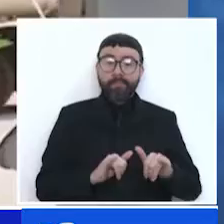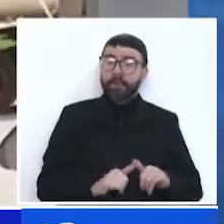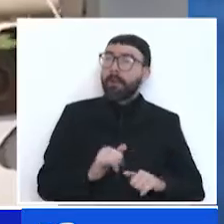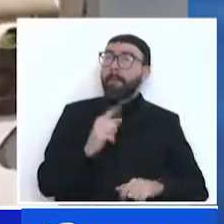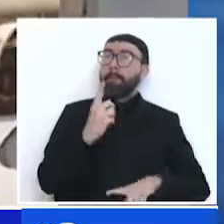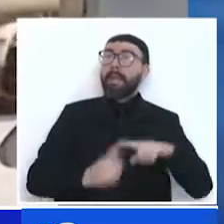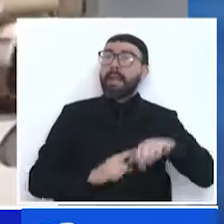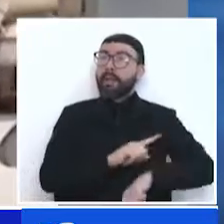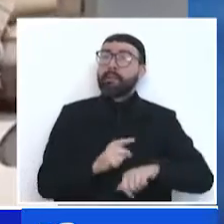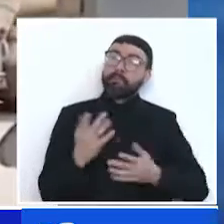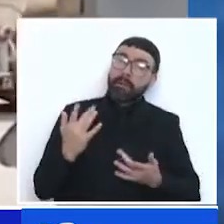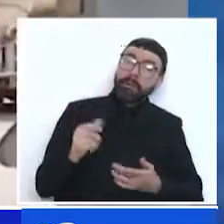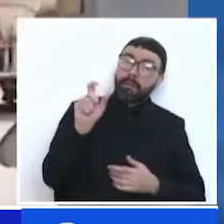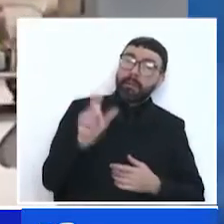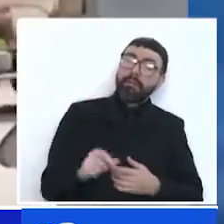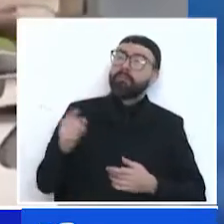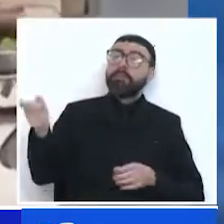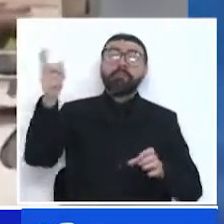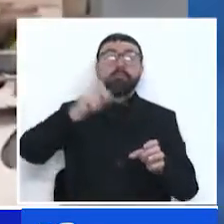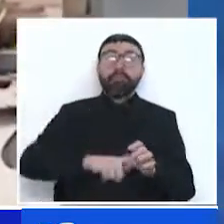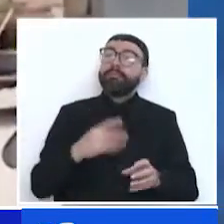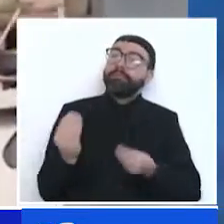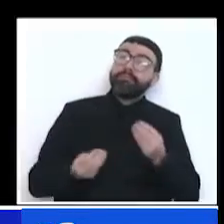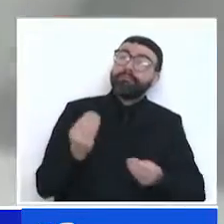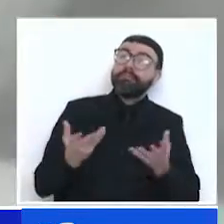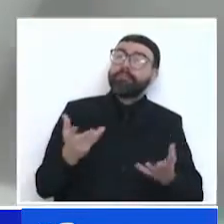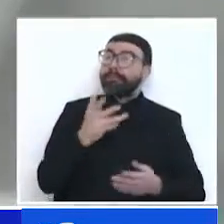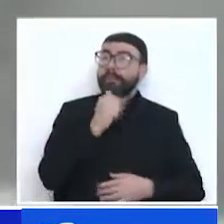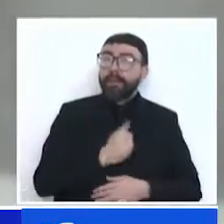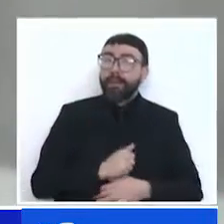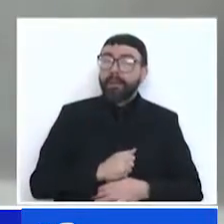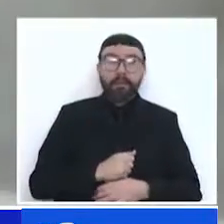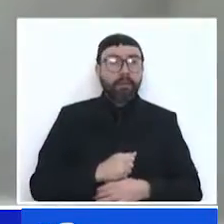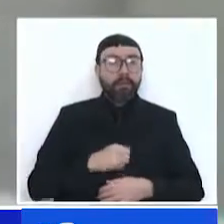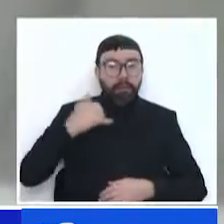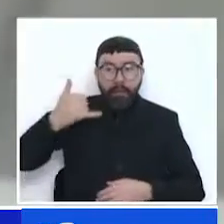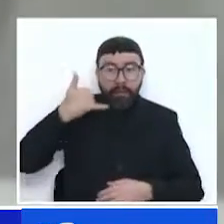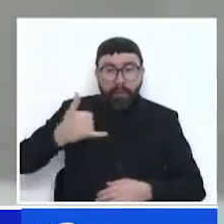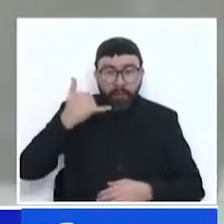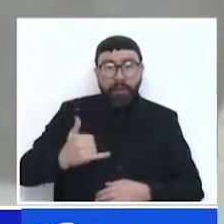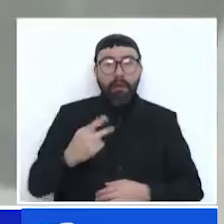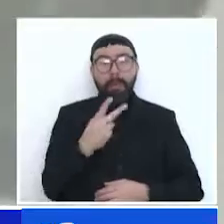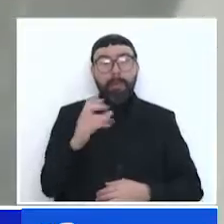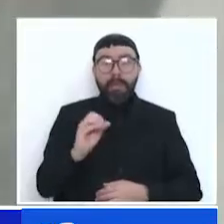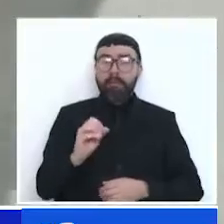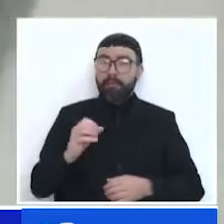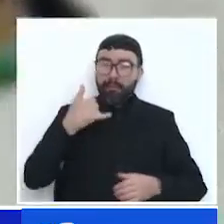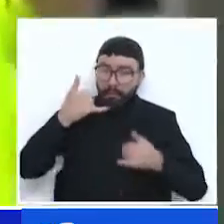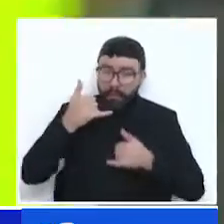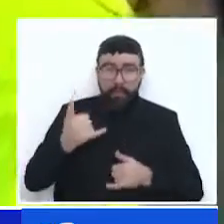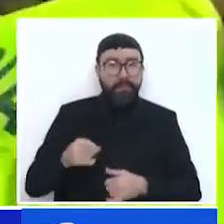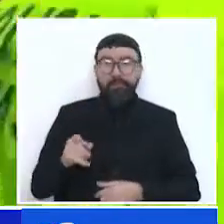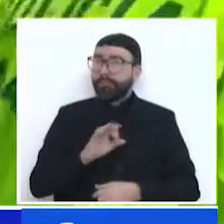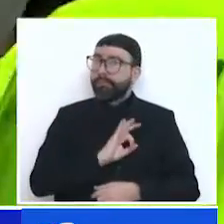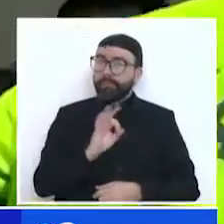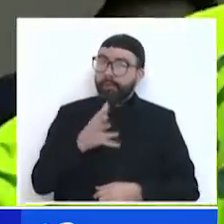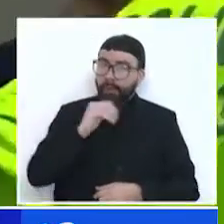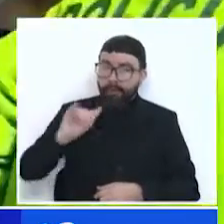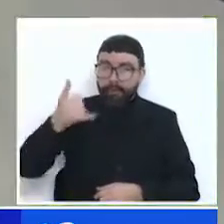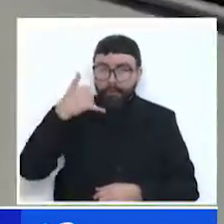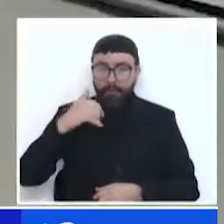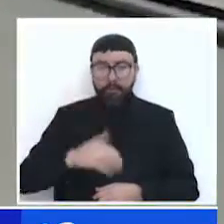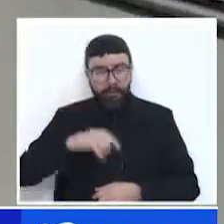media hora, esperando al contratista de la serenata, la persona que realizaron 20 llamadas y nunca contestó. En lo corrido del año, en